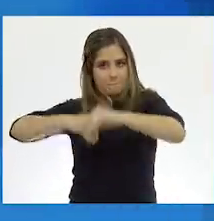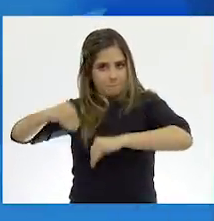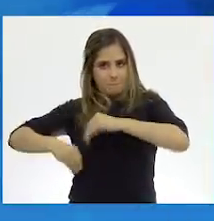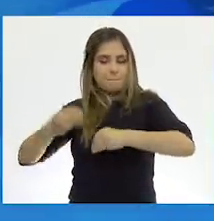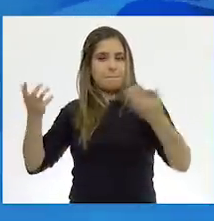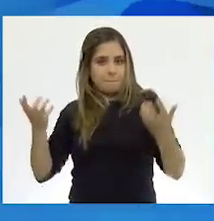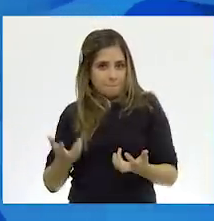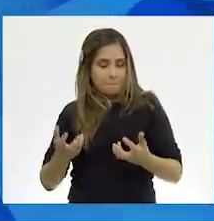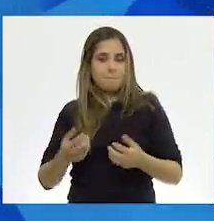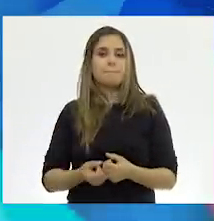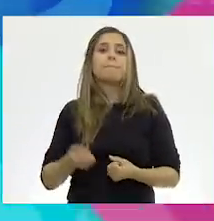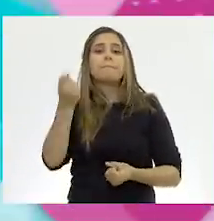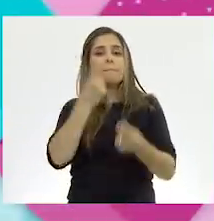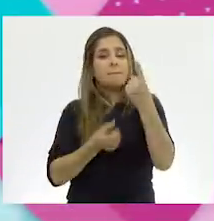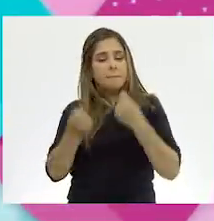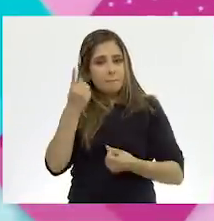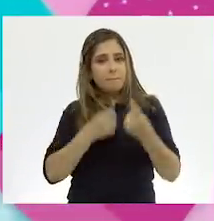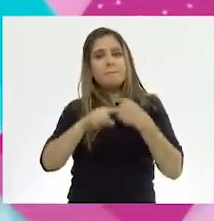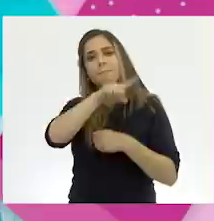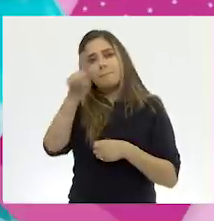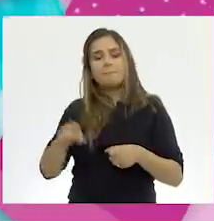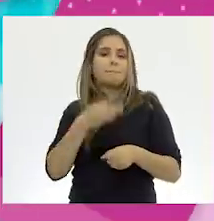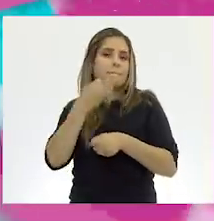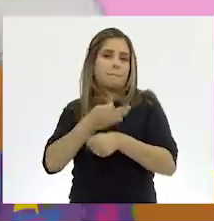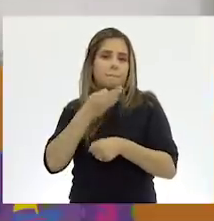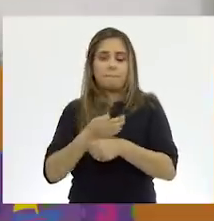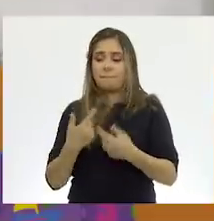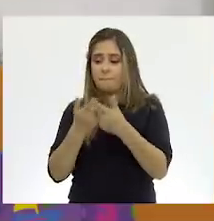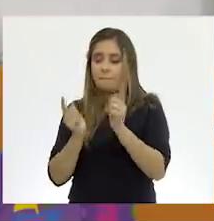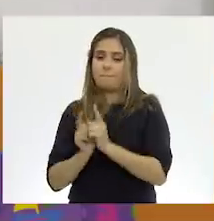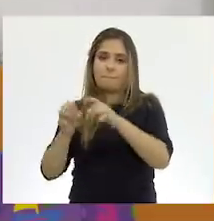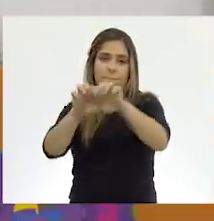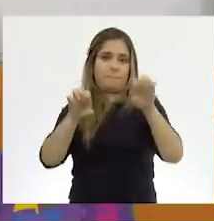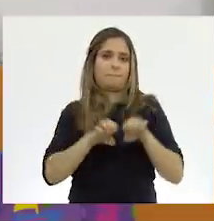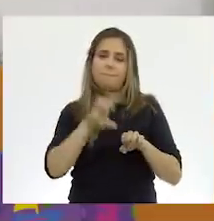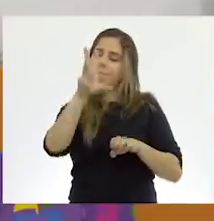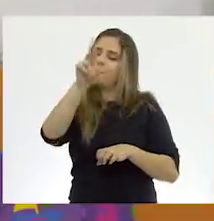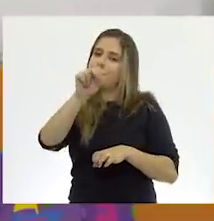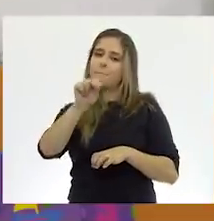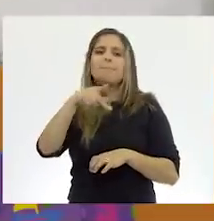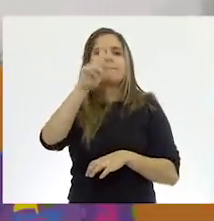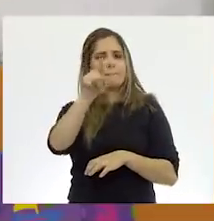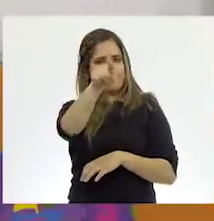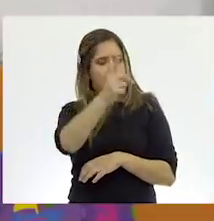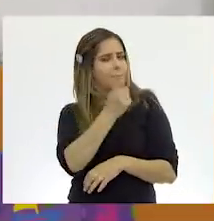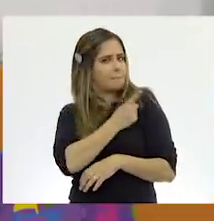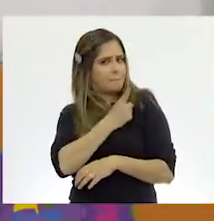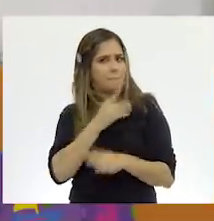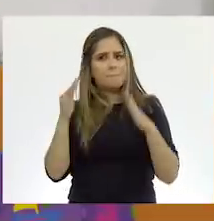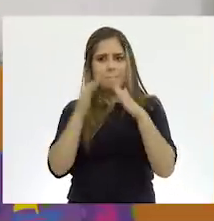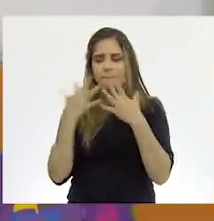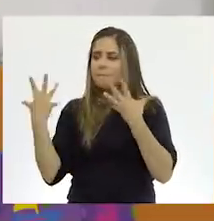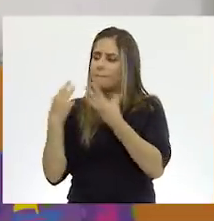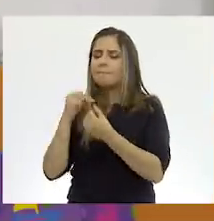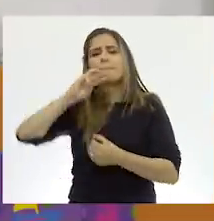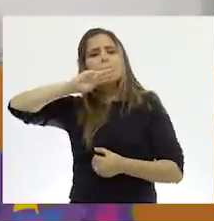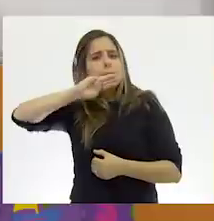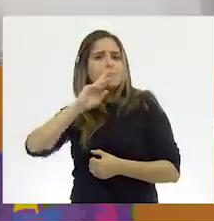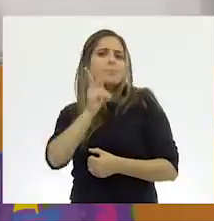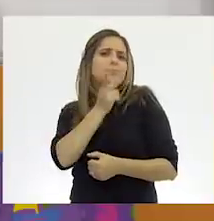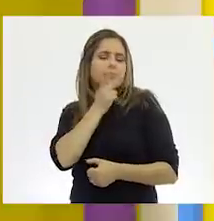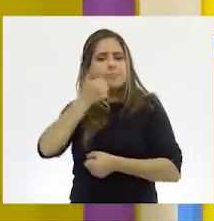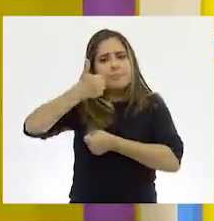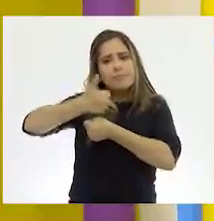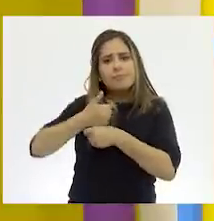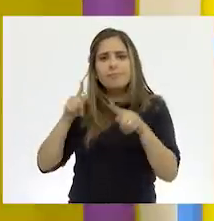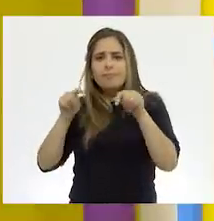que por la contingencia de ahorita no podemos hacer en grupo, pues en sí. Equipos, pero sí lo puedes compartir tal vez con mamá, con papá, con claro, abuelos, mostrarles